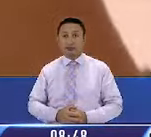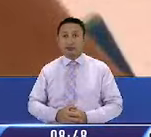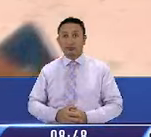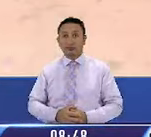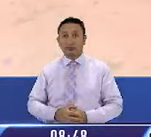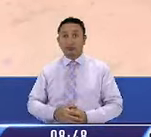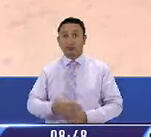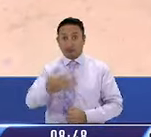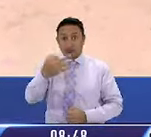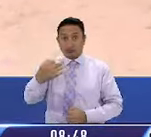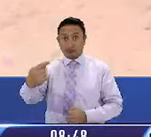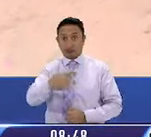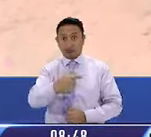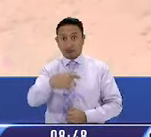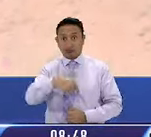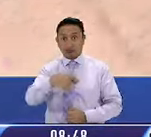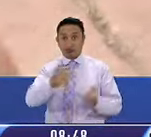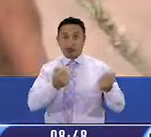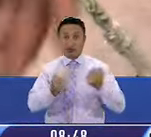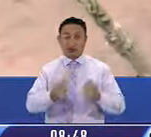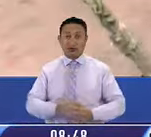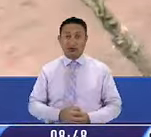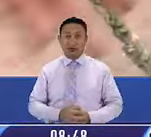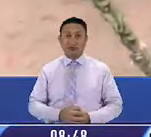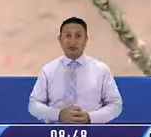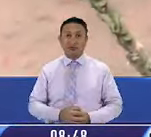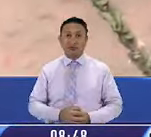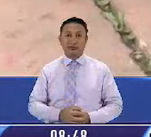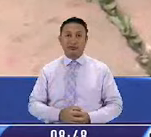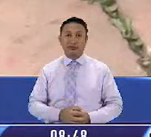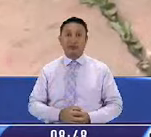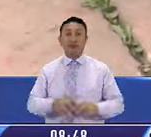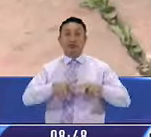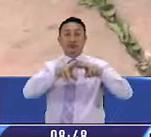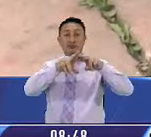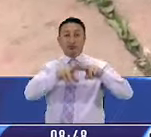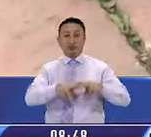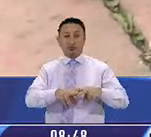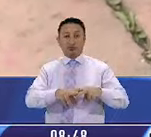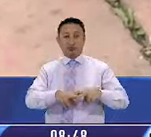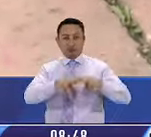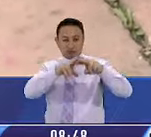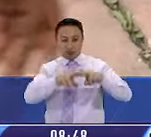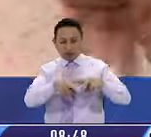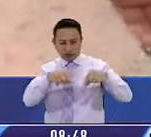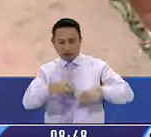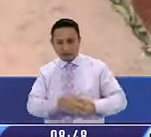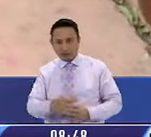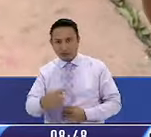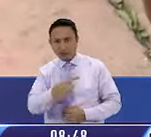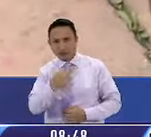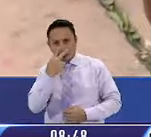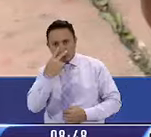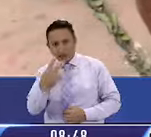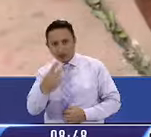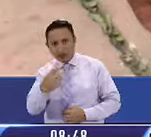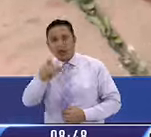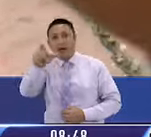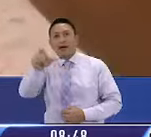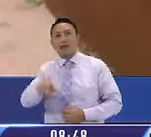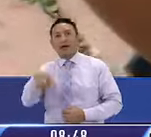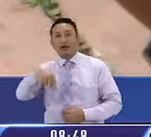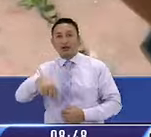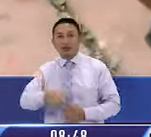identificación original para evadir los controles. Al realizar un registro minucioso a la misma, logramos percatarnos que la persona